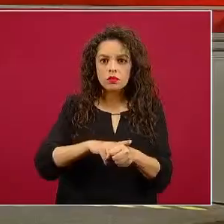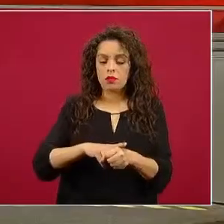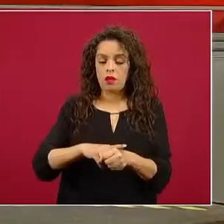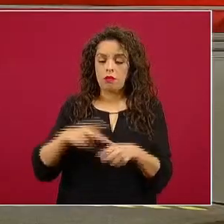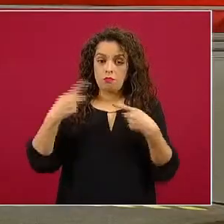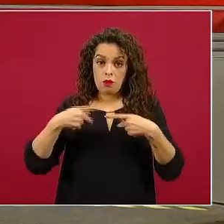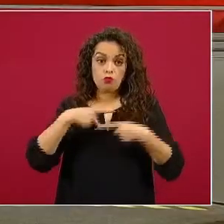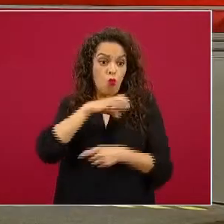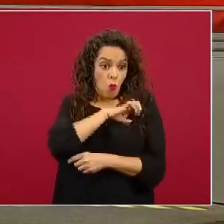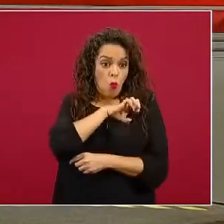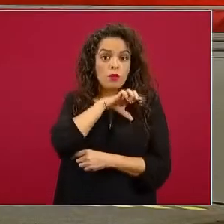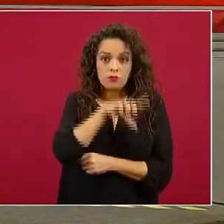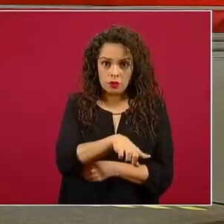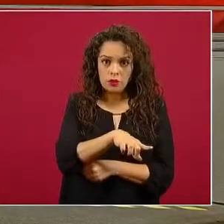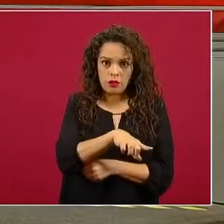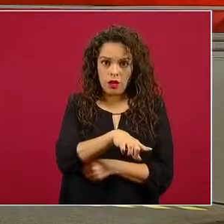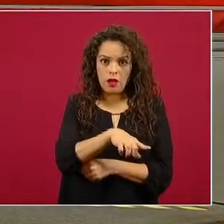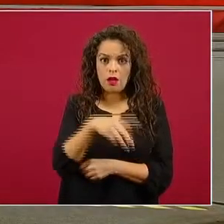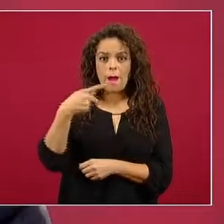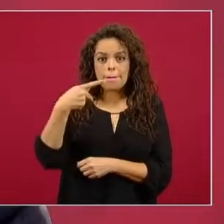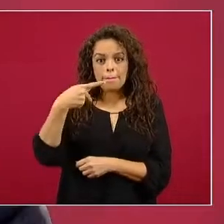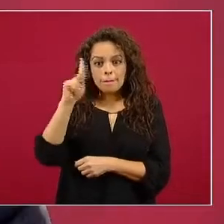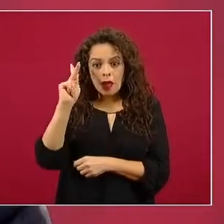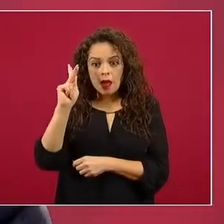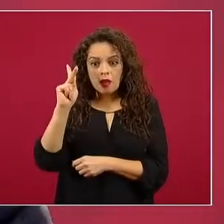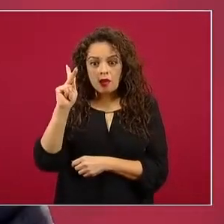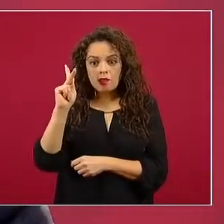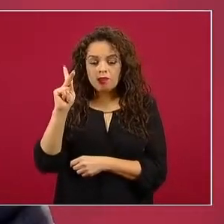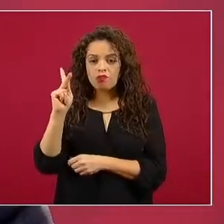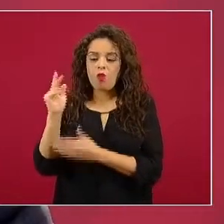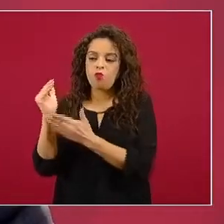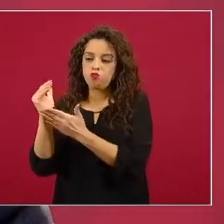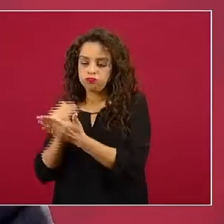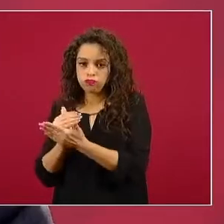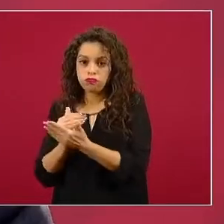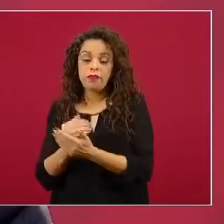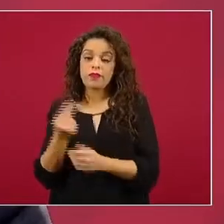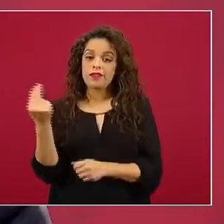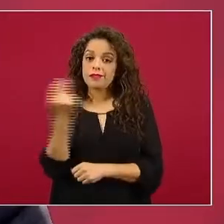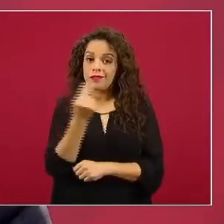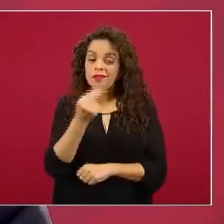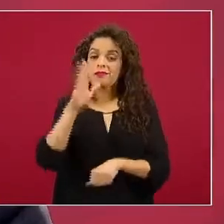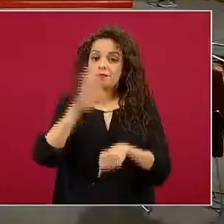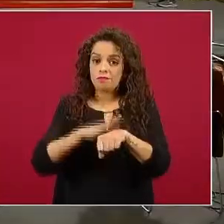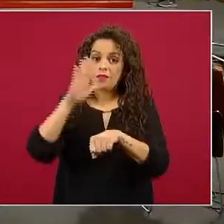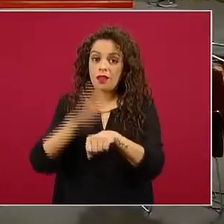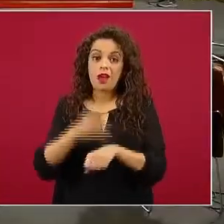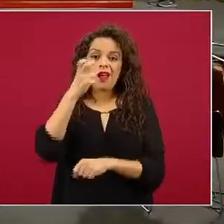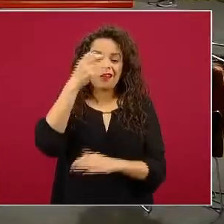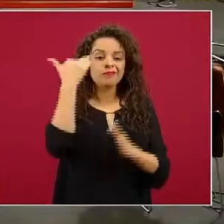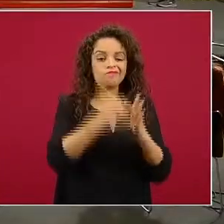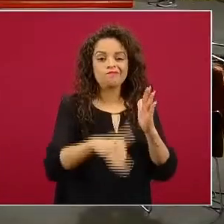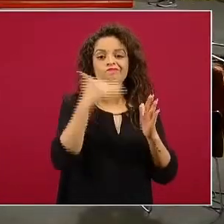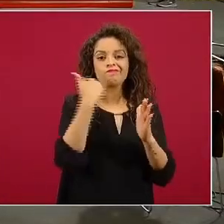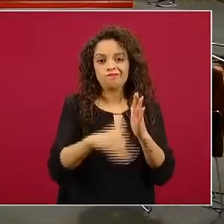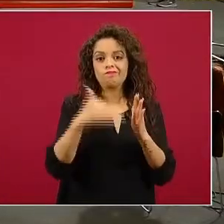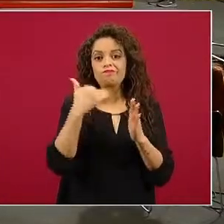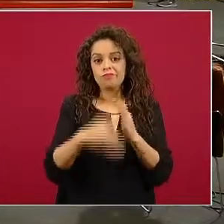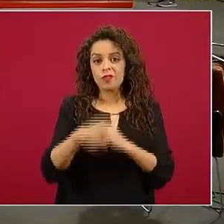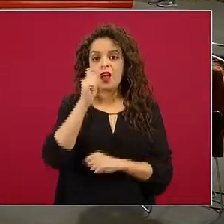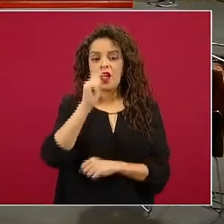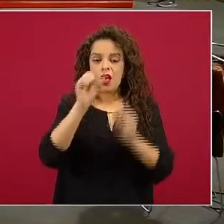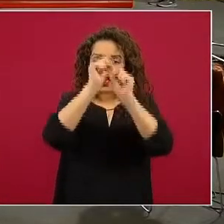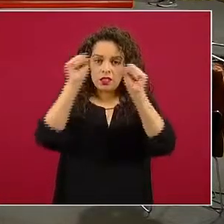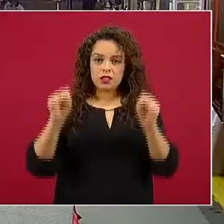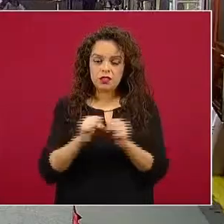especialistas, pero menos de las que necesitamos tener. Esto es parte de las deficiencias estructurales que tiene el Sistema Nacional de Salud, a las